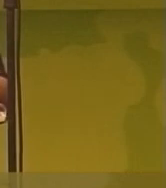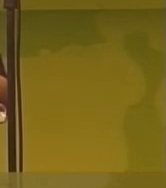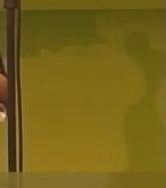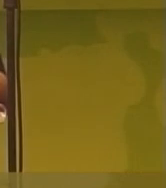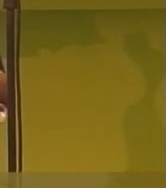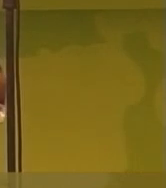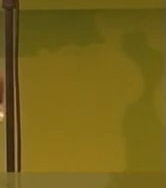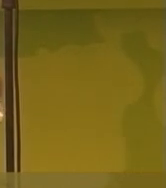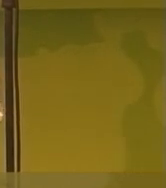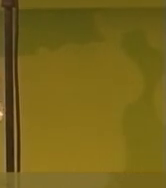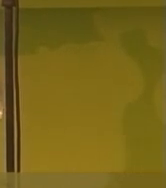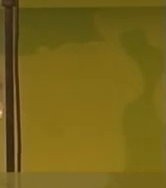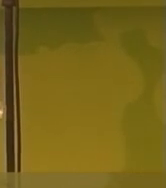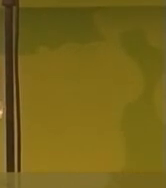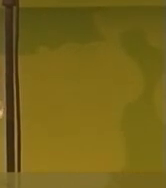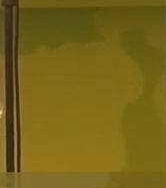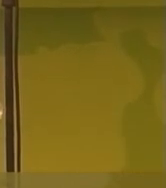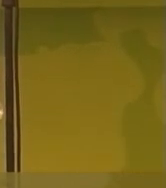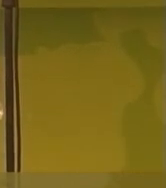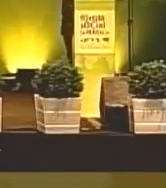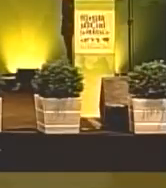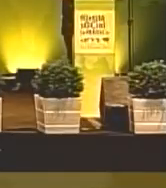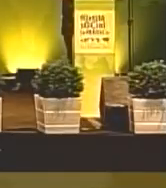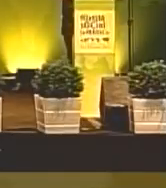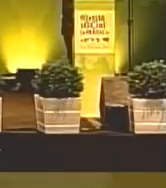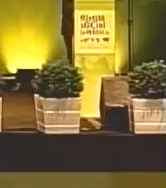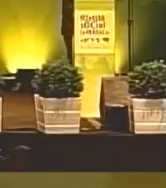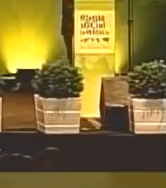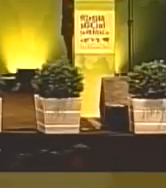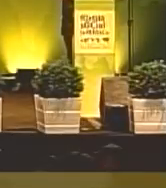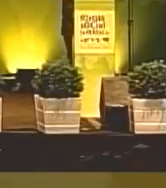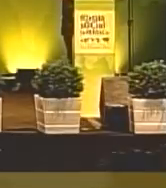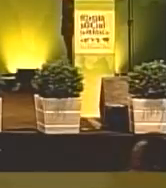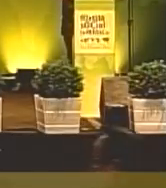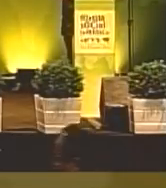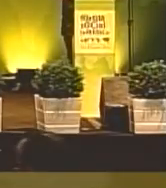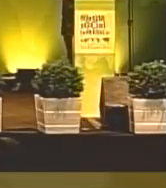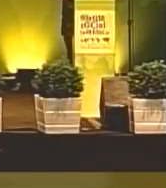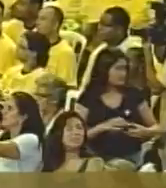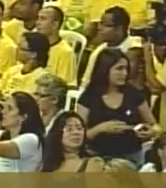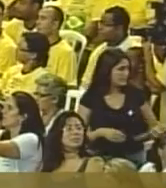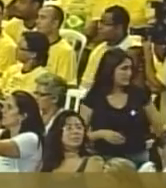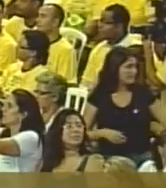senhores ministros, compañeros y compañeras,